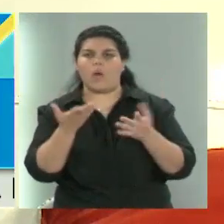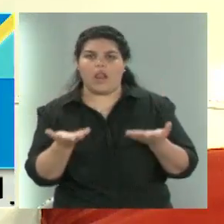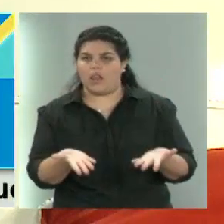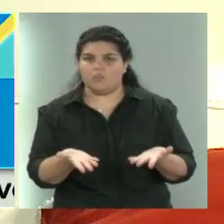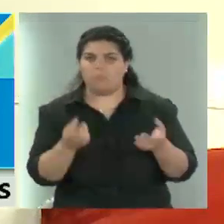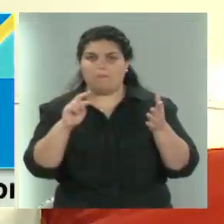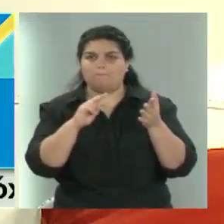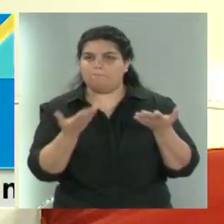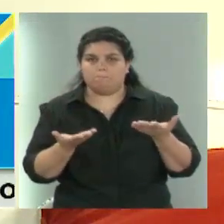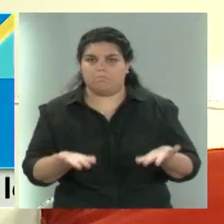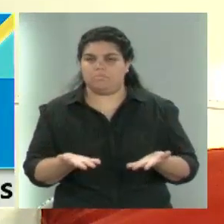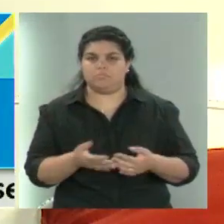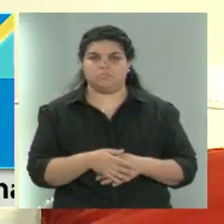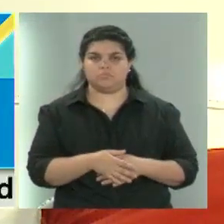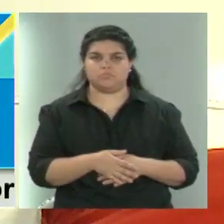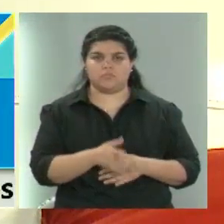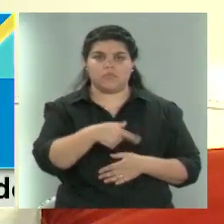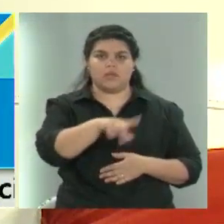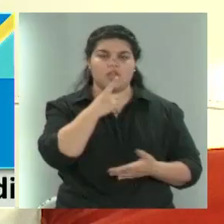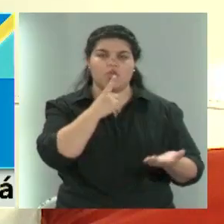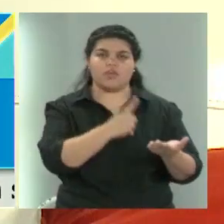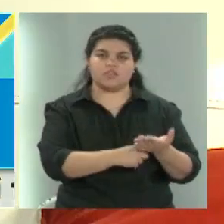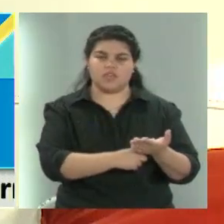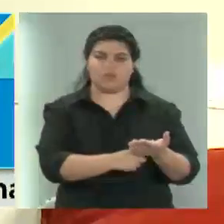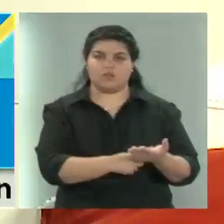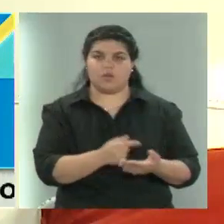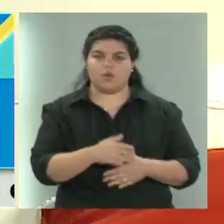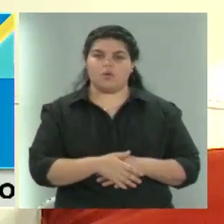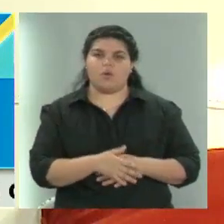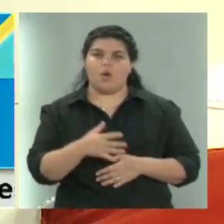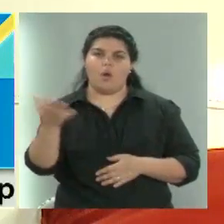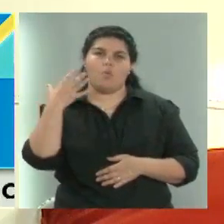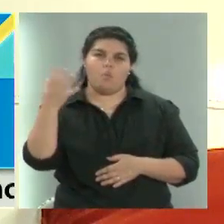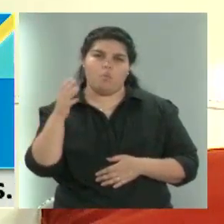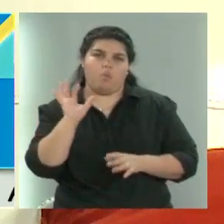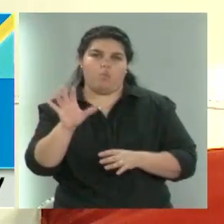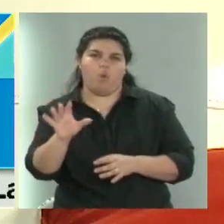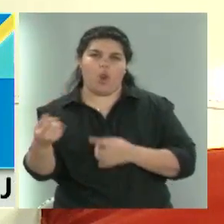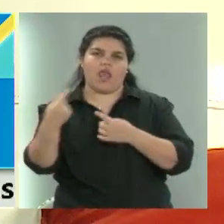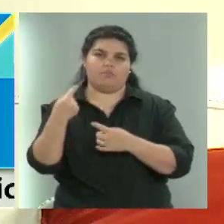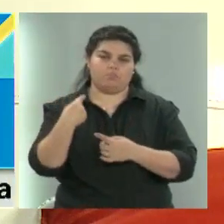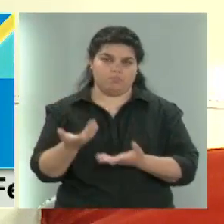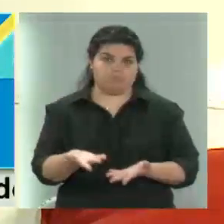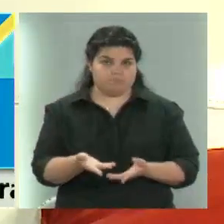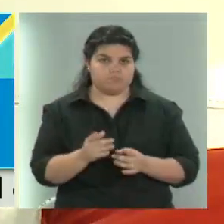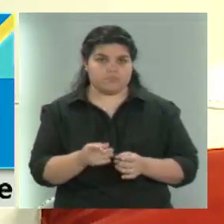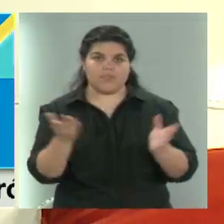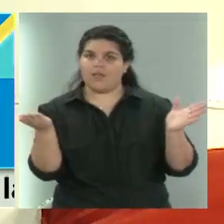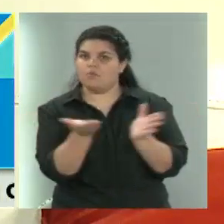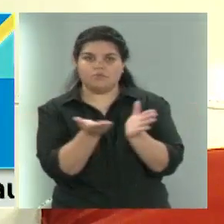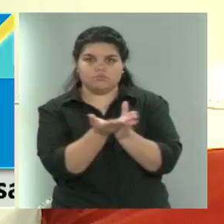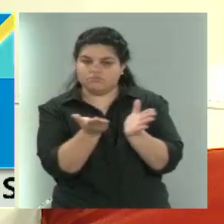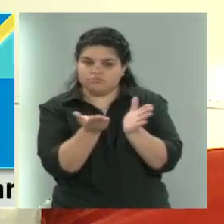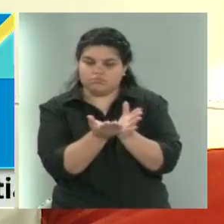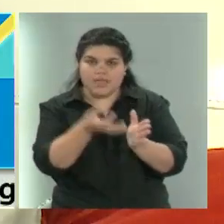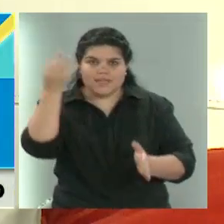nos ha pasado a nosotros. En el caso de ellos eligieron el bullying, ¿no? Eligieron el bullying. Se pusieron a estudiar sobre el bullying. Se especializaron en el